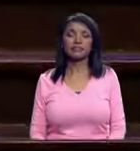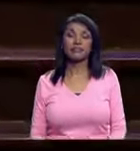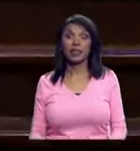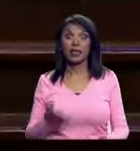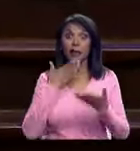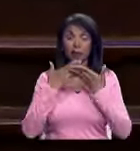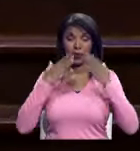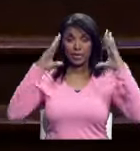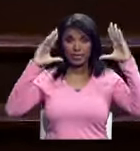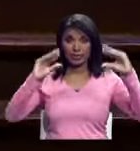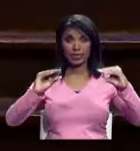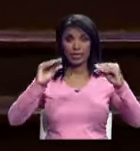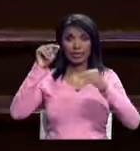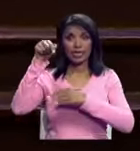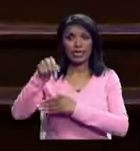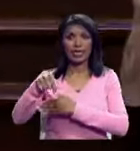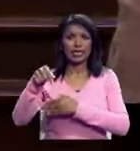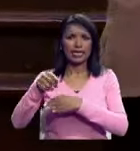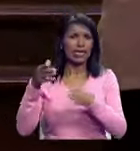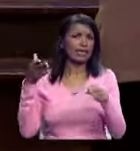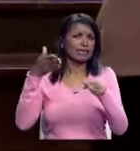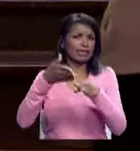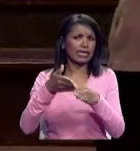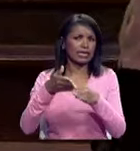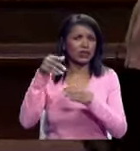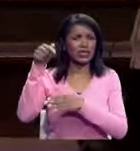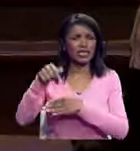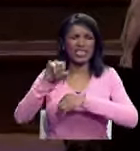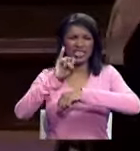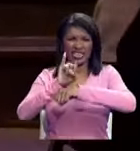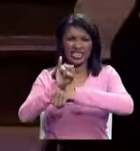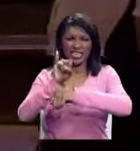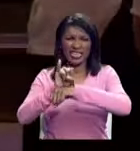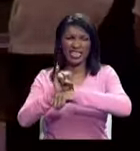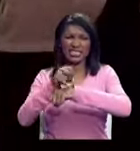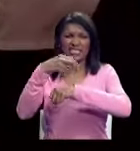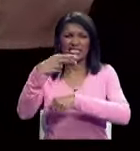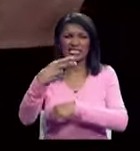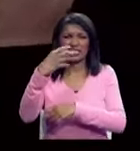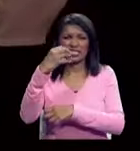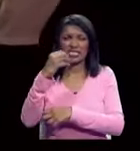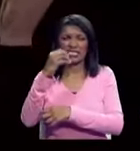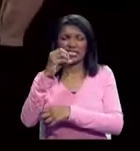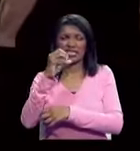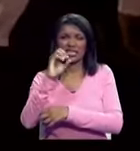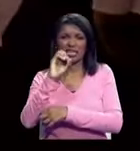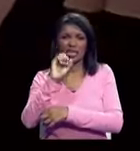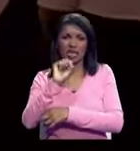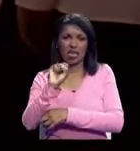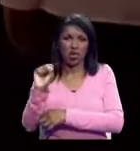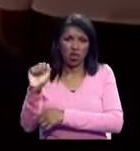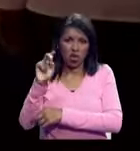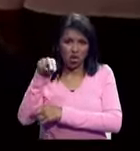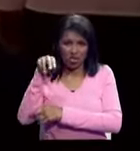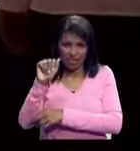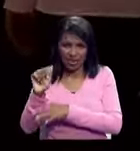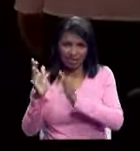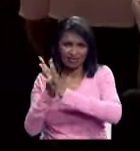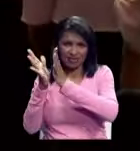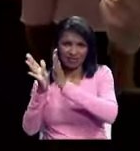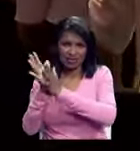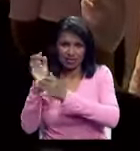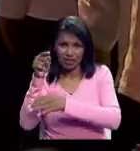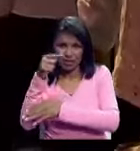Gracias, buenas tardes. Nos encontramos en directo desde la iglesia de Hosanna, en donde en estos momentos familiares y